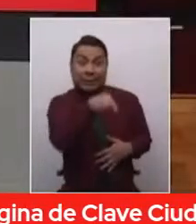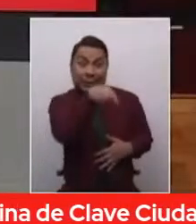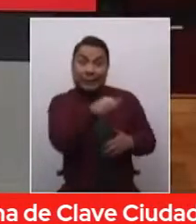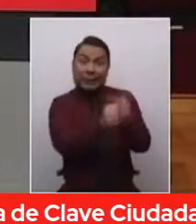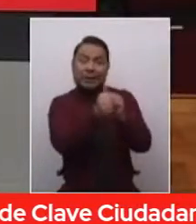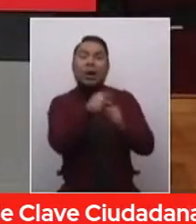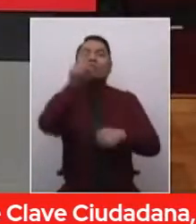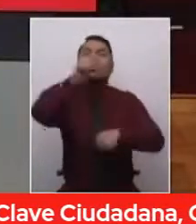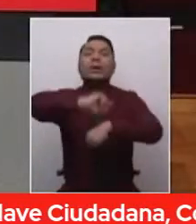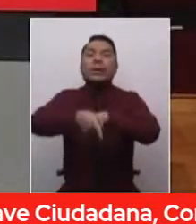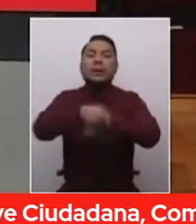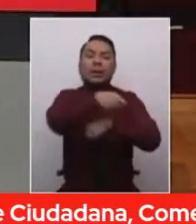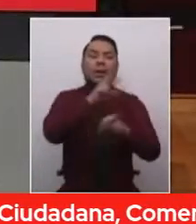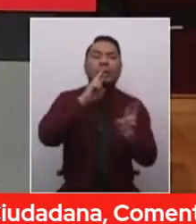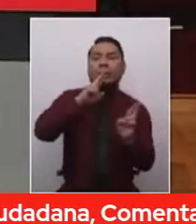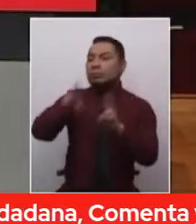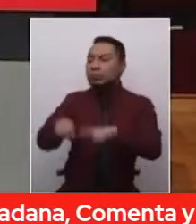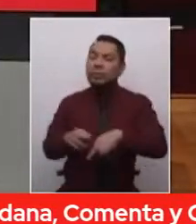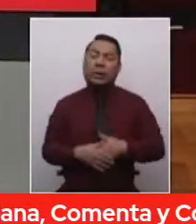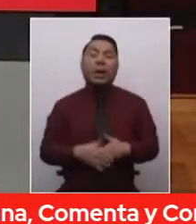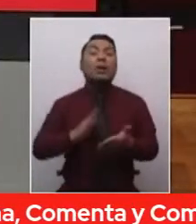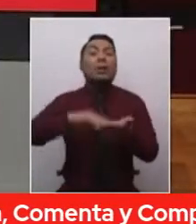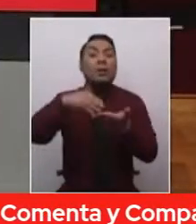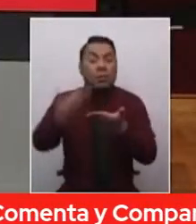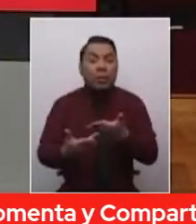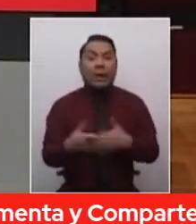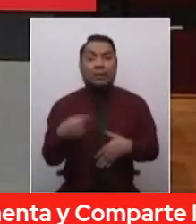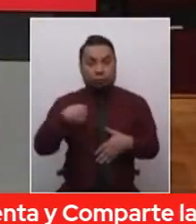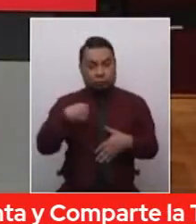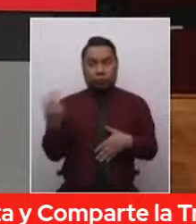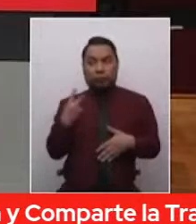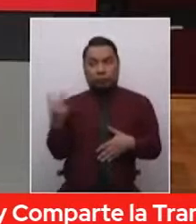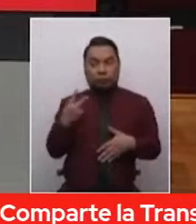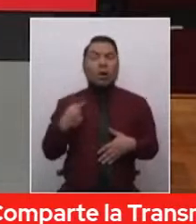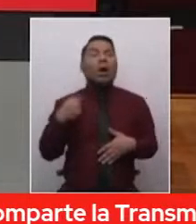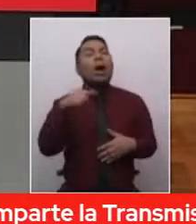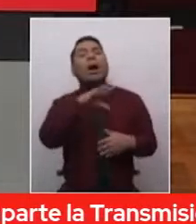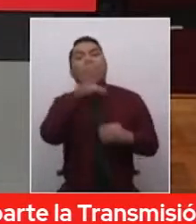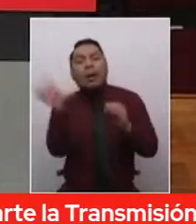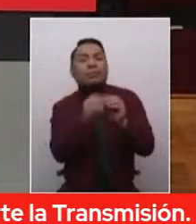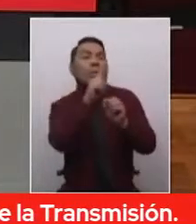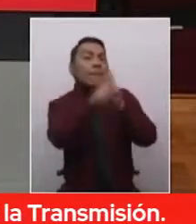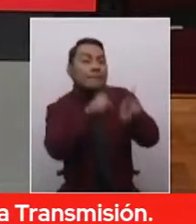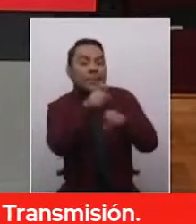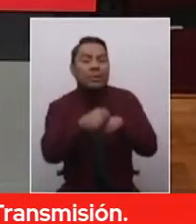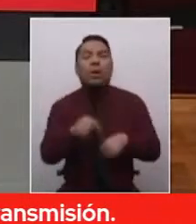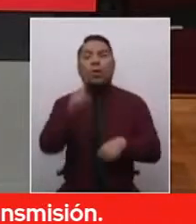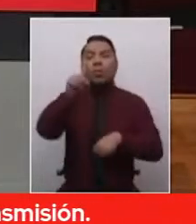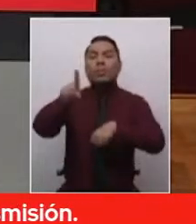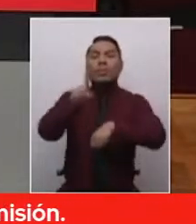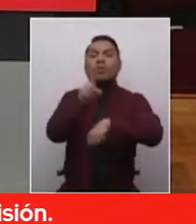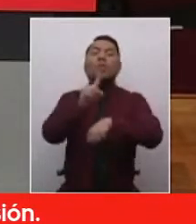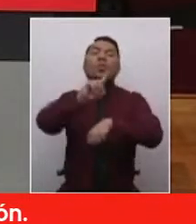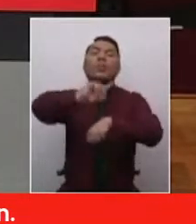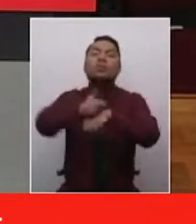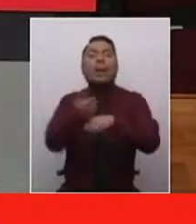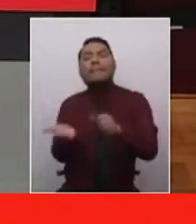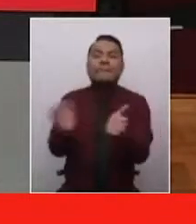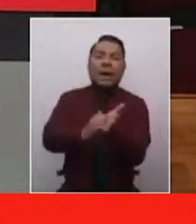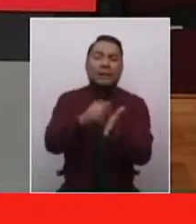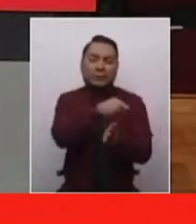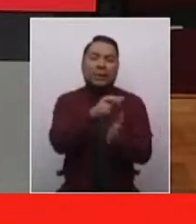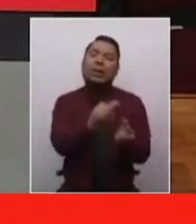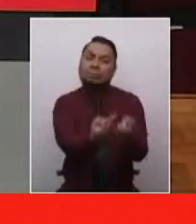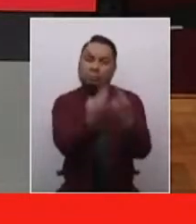candidata un minuto para responder. Luego los moderadores haremos una pregunta y tendrán otro minuto más para responder a